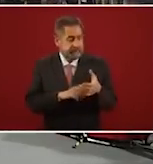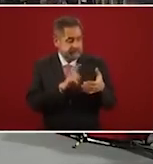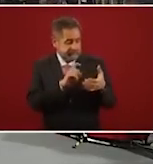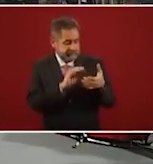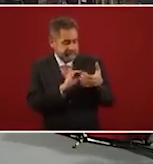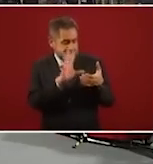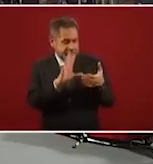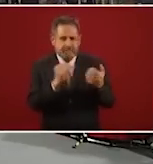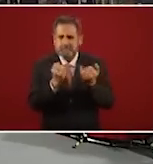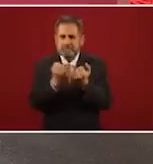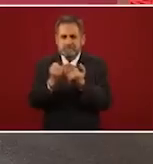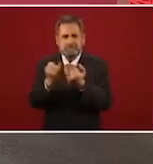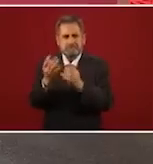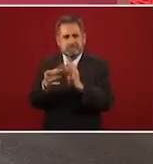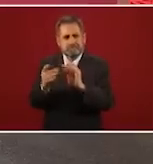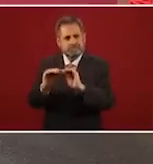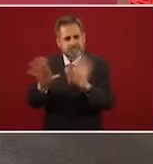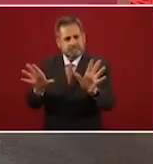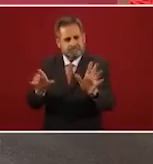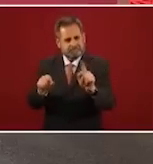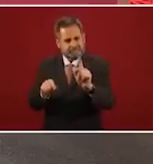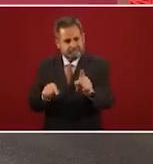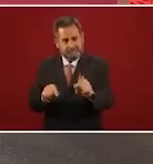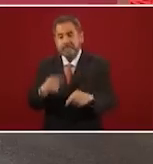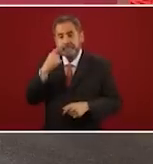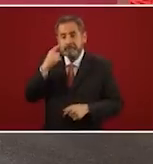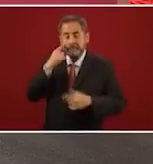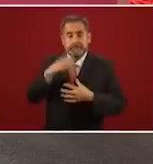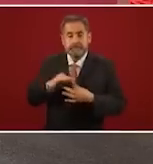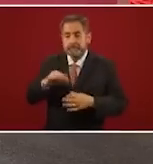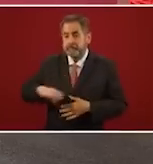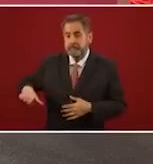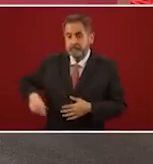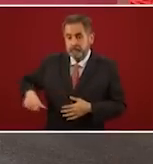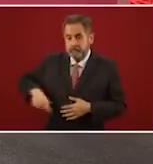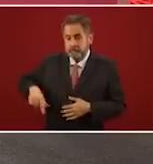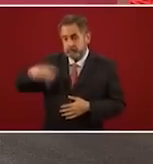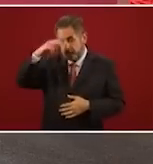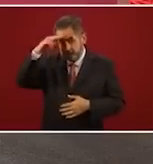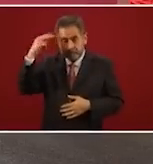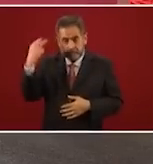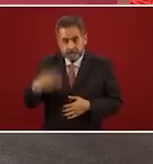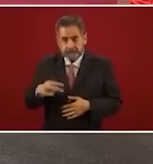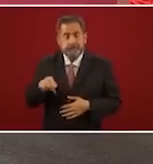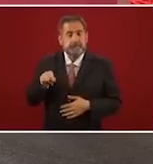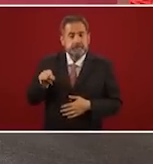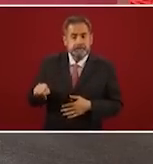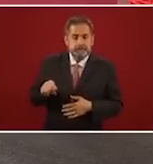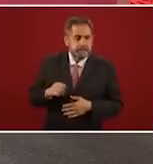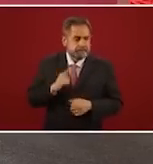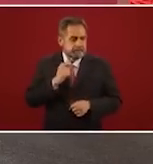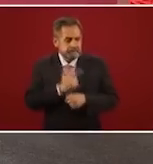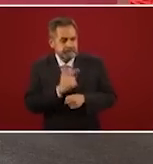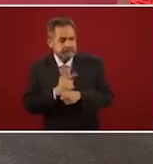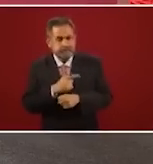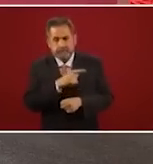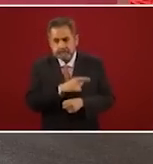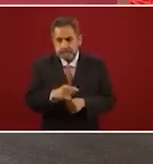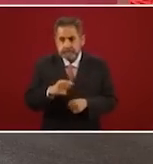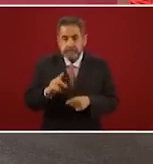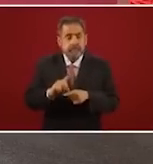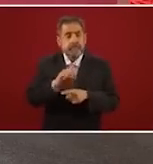Aquí hay un fenómeno donde el gobierno de la República, el gobierno de México, identificó